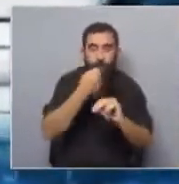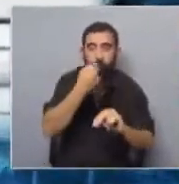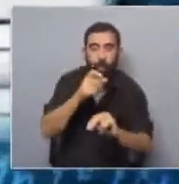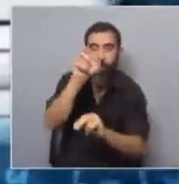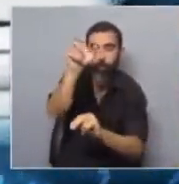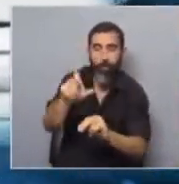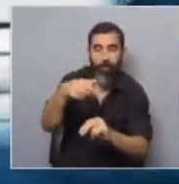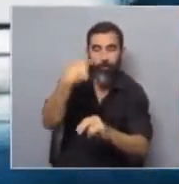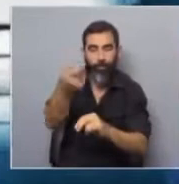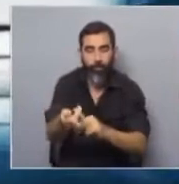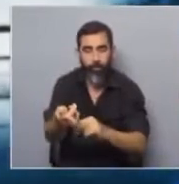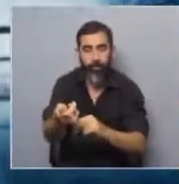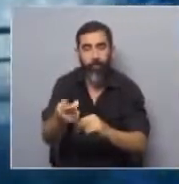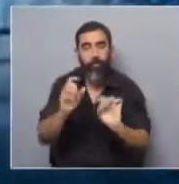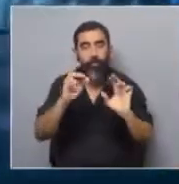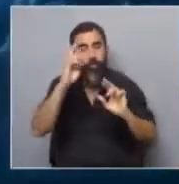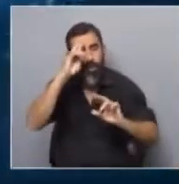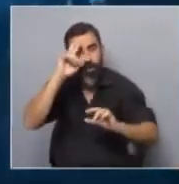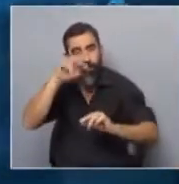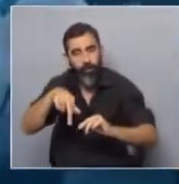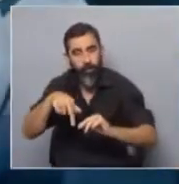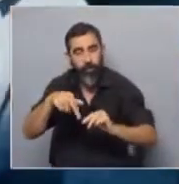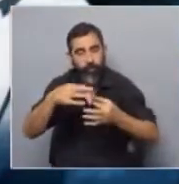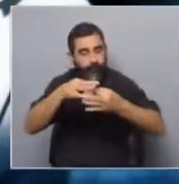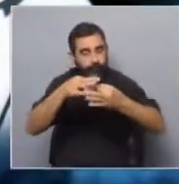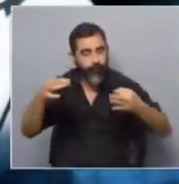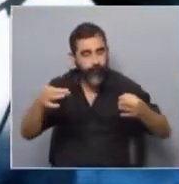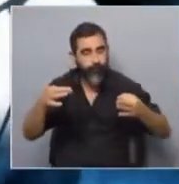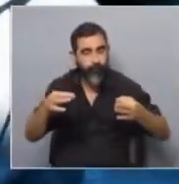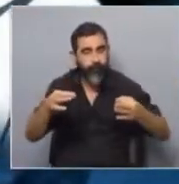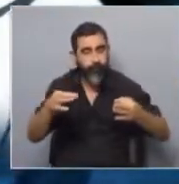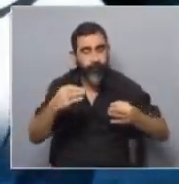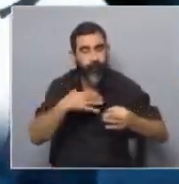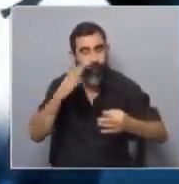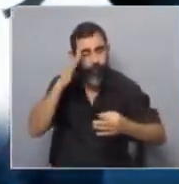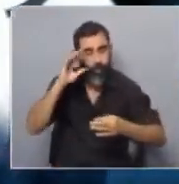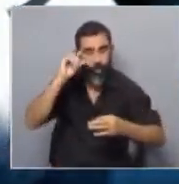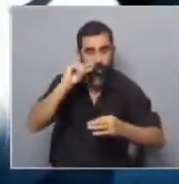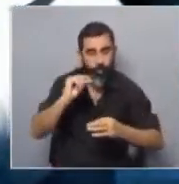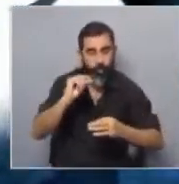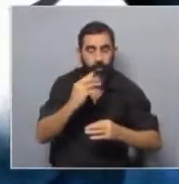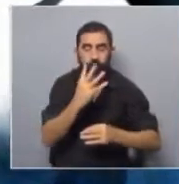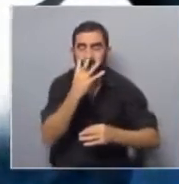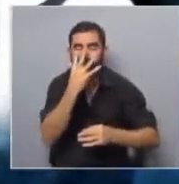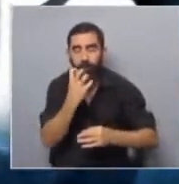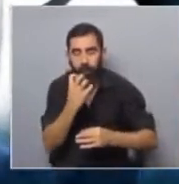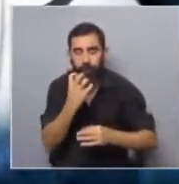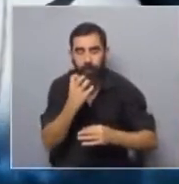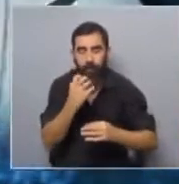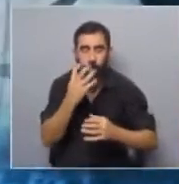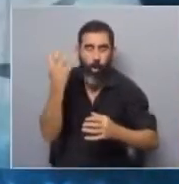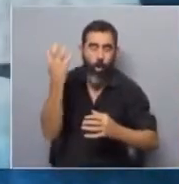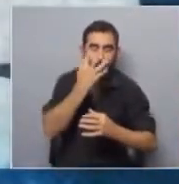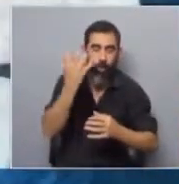otros. Recurre a la razón y a la lógica como un hipnótico. Nada más triste, nada más